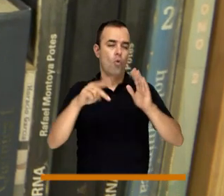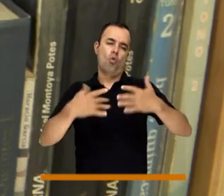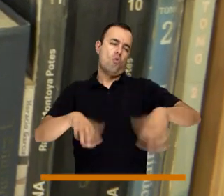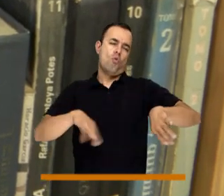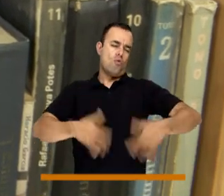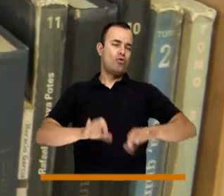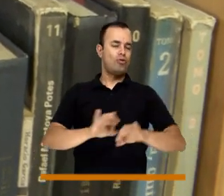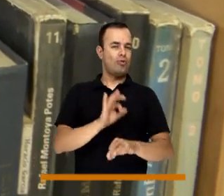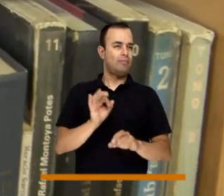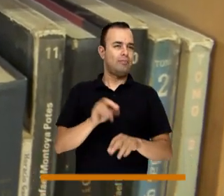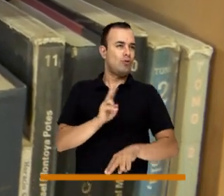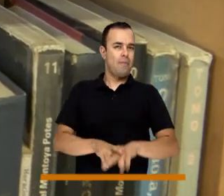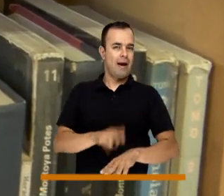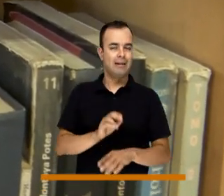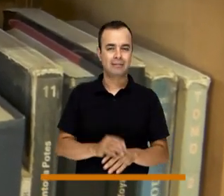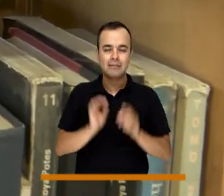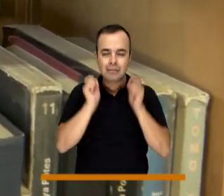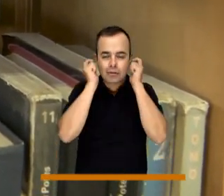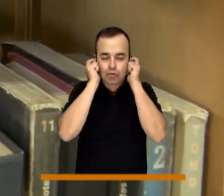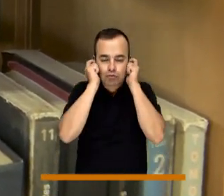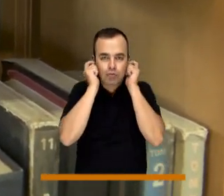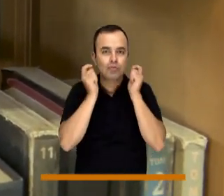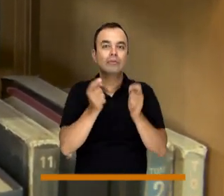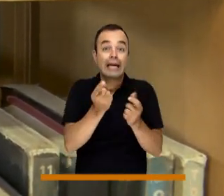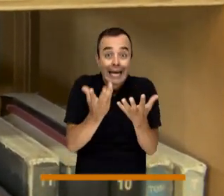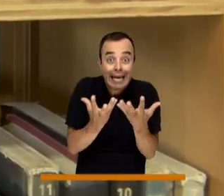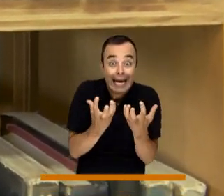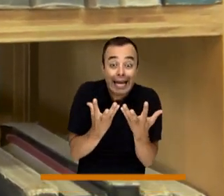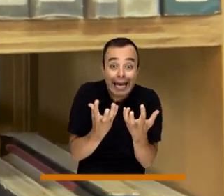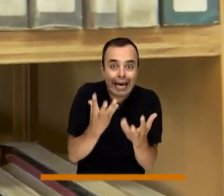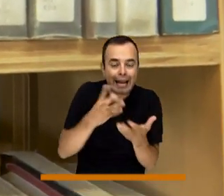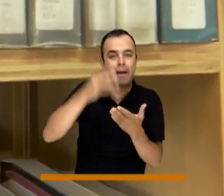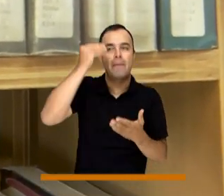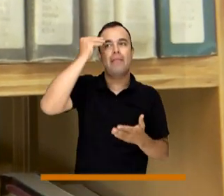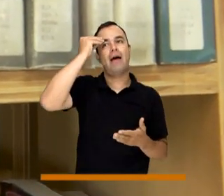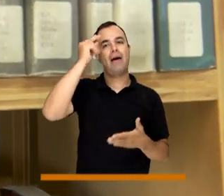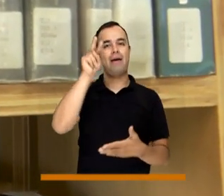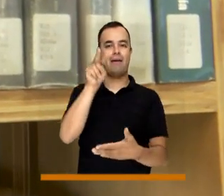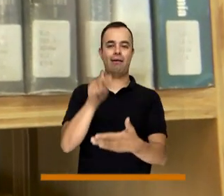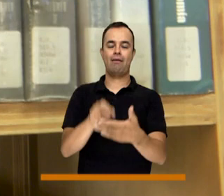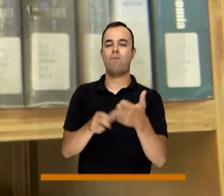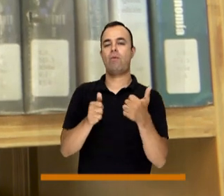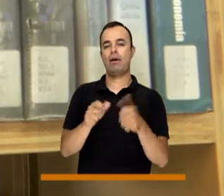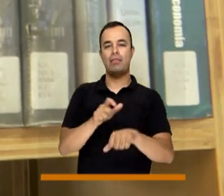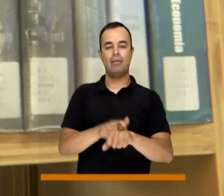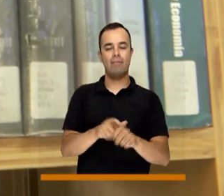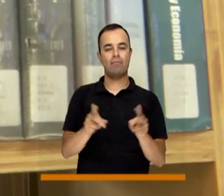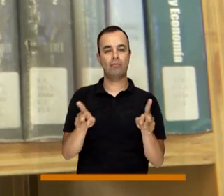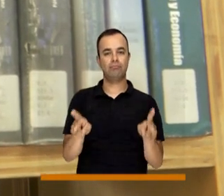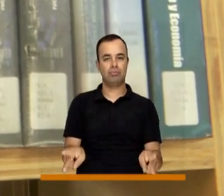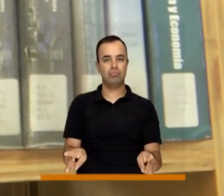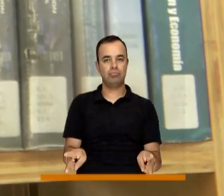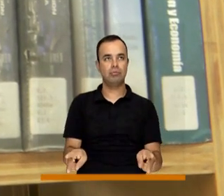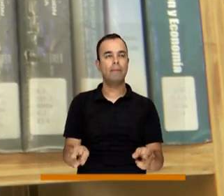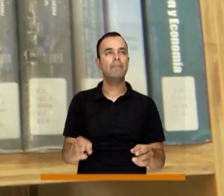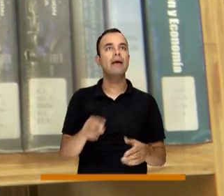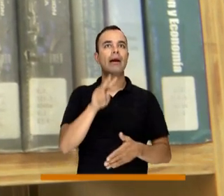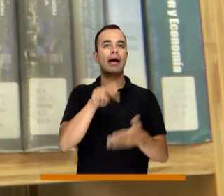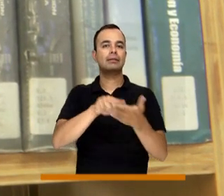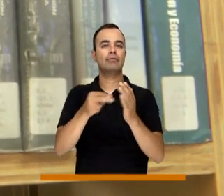muy alta. Así que solo es de tener ganas y darse un tiempecito, porque es que leer es encontrarse con